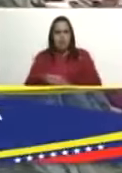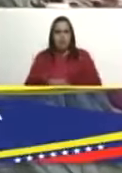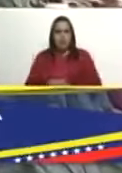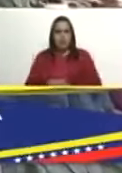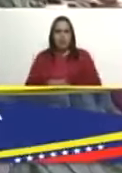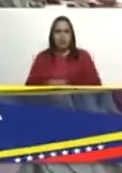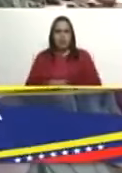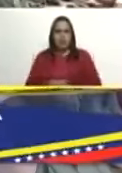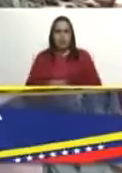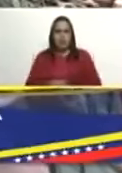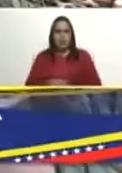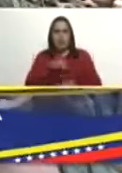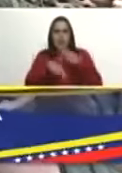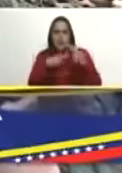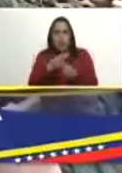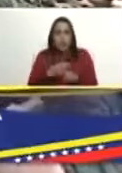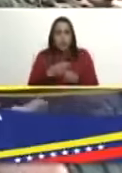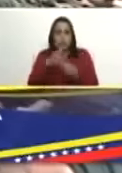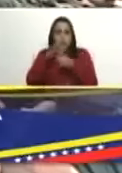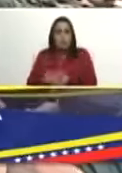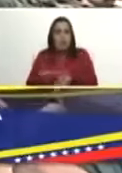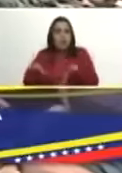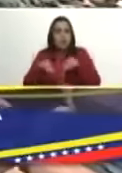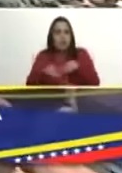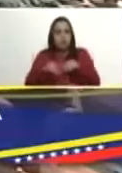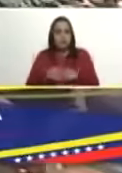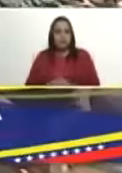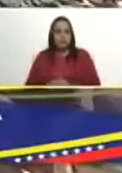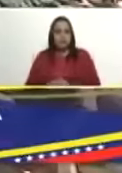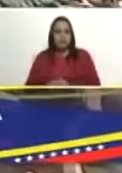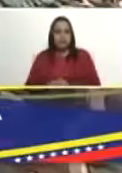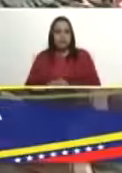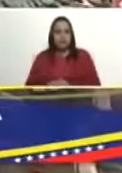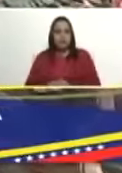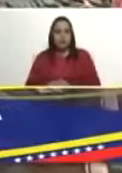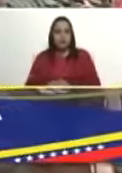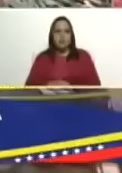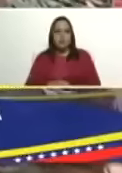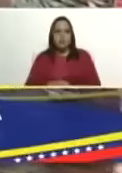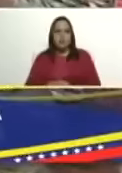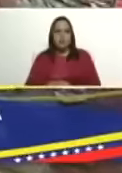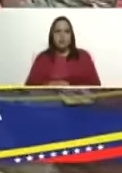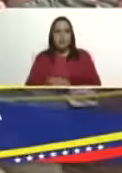imperios nunca subestimaron eso. Al contrario, lograron